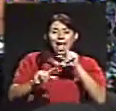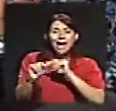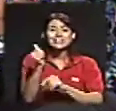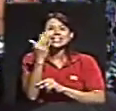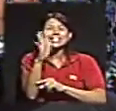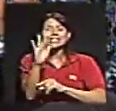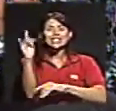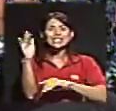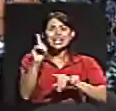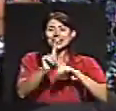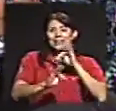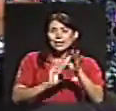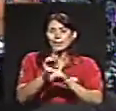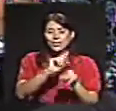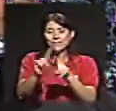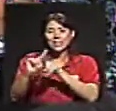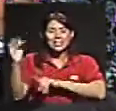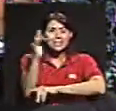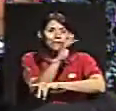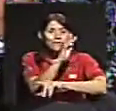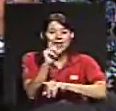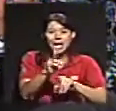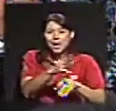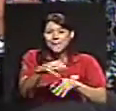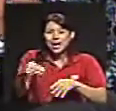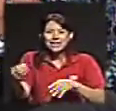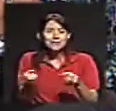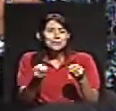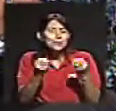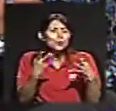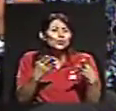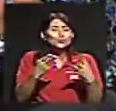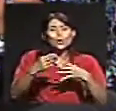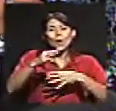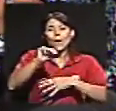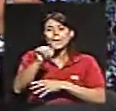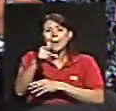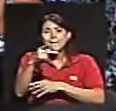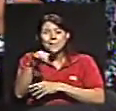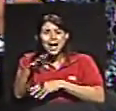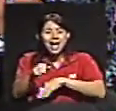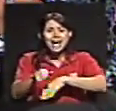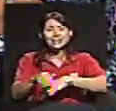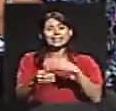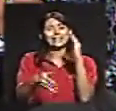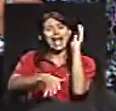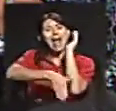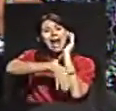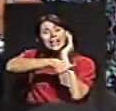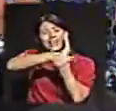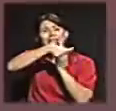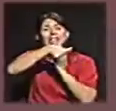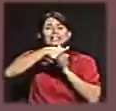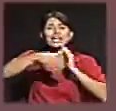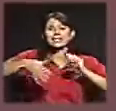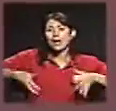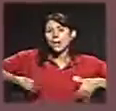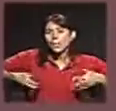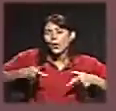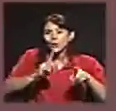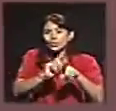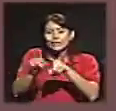marinas, habitan mapaches, monos aulladores, ardillas. Incluso hay unas